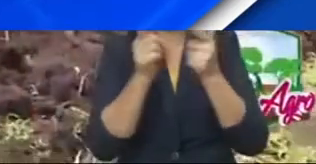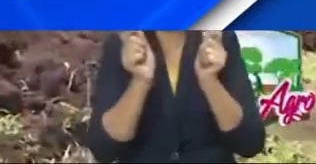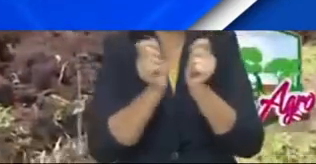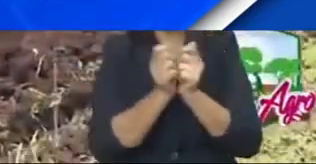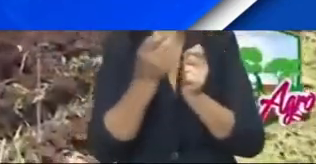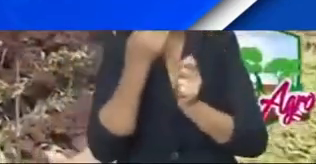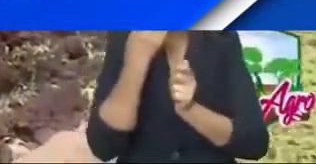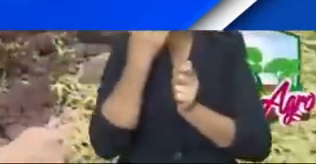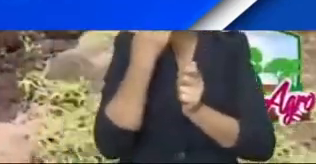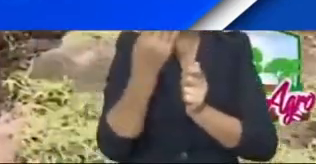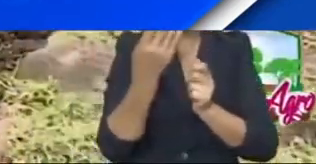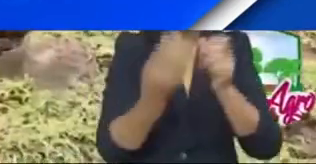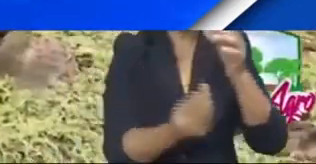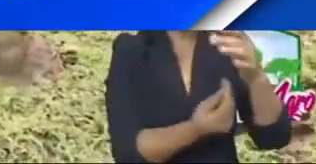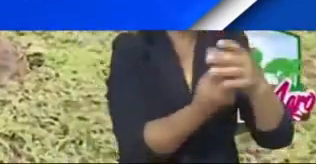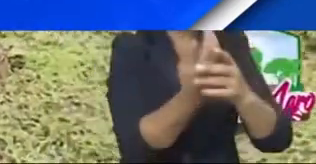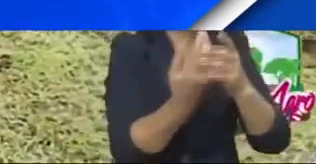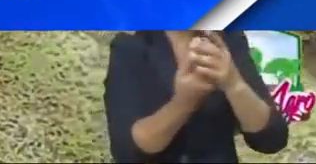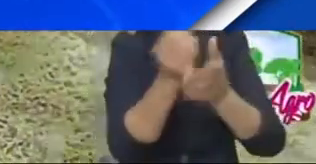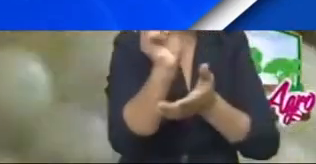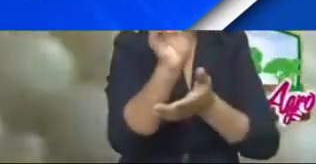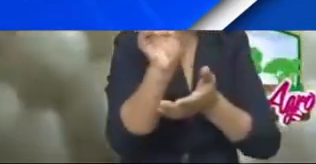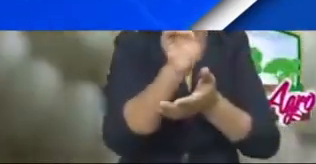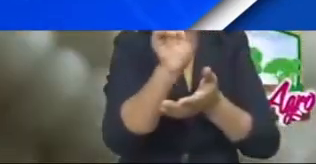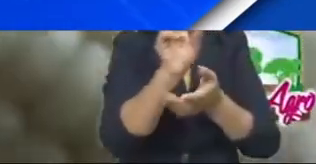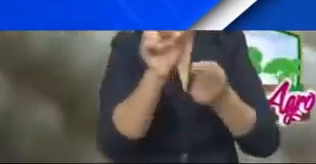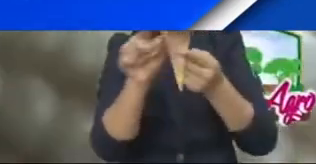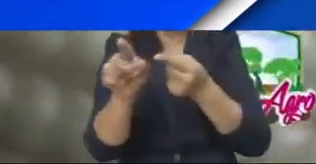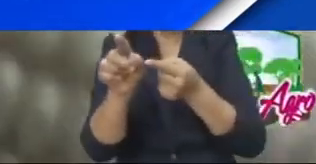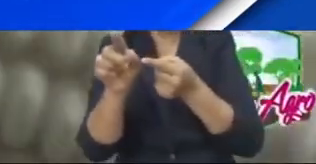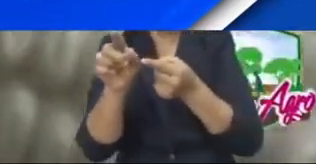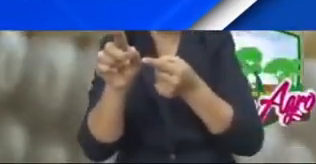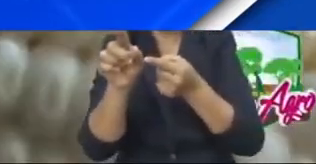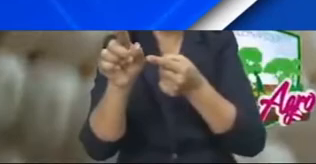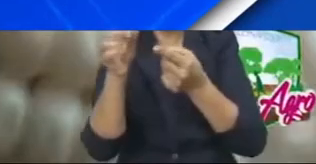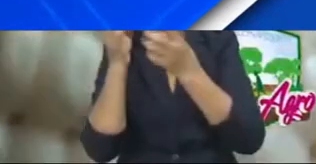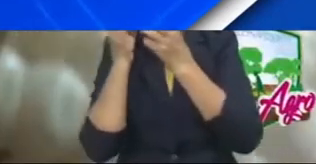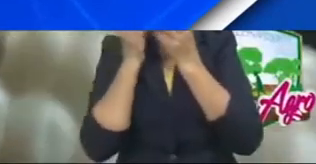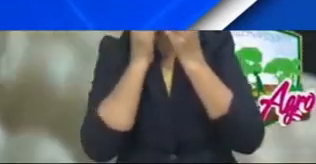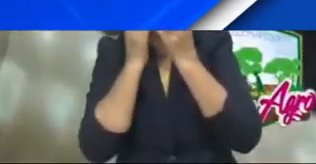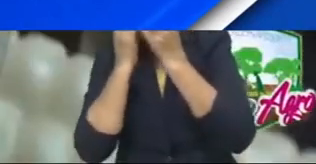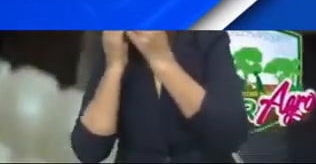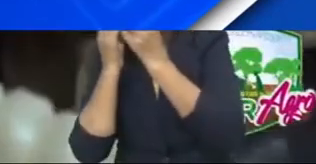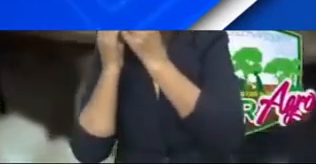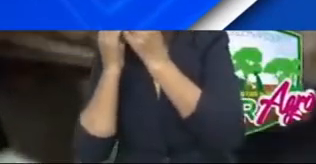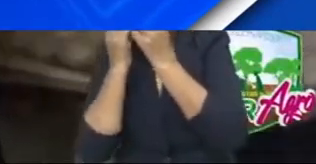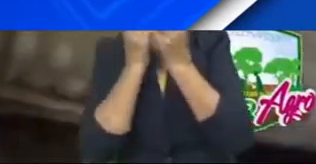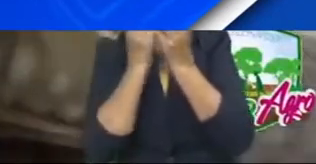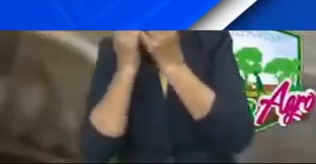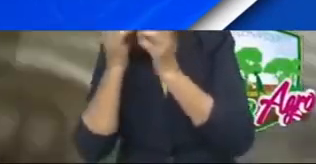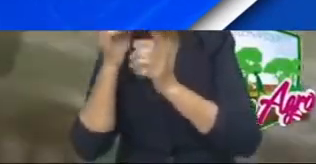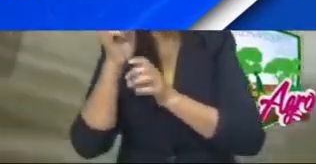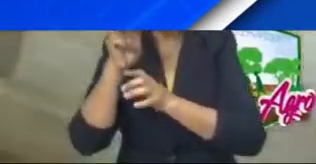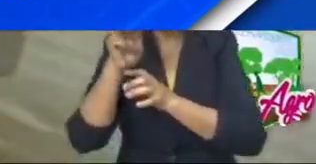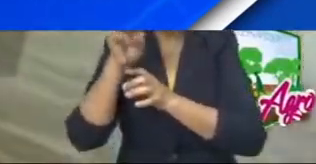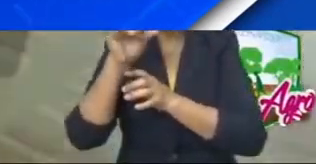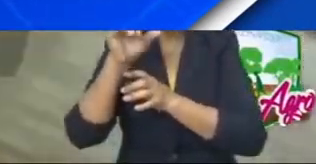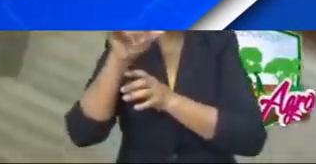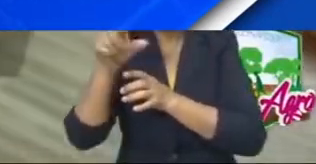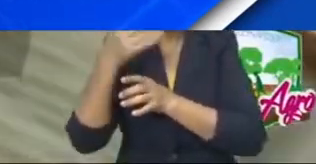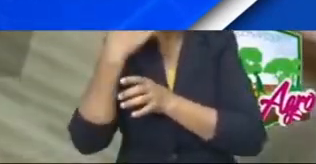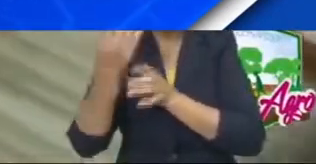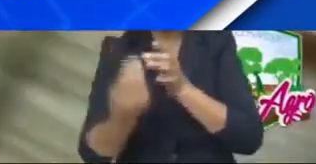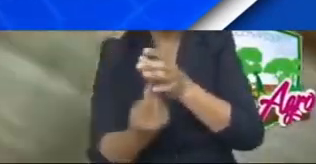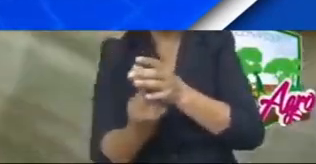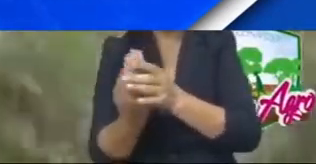las innovaciones que se requieren para dar respuesta a las situaciones difíciles que enfrenta. Por ejemplo, ahorita, digamos,